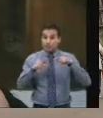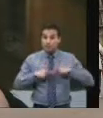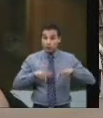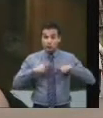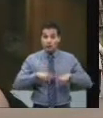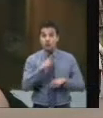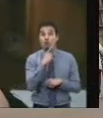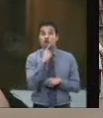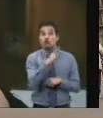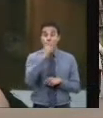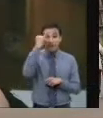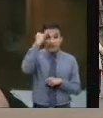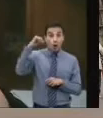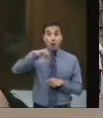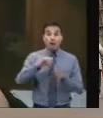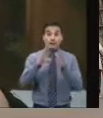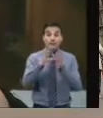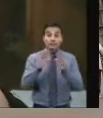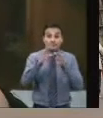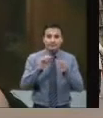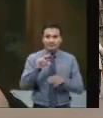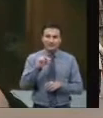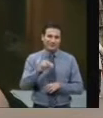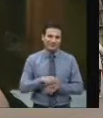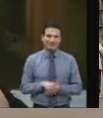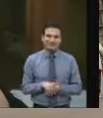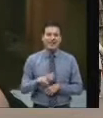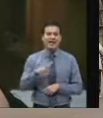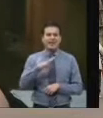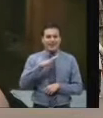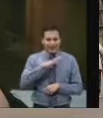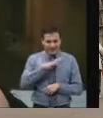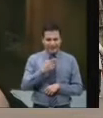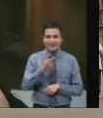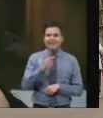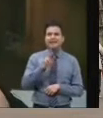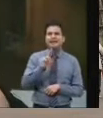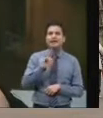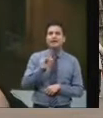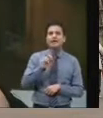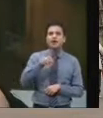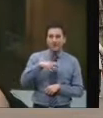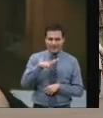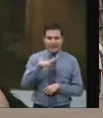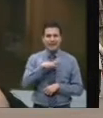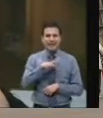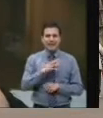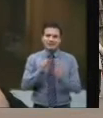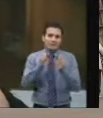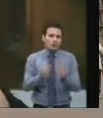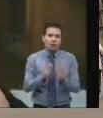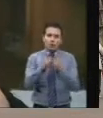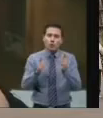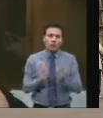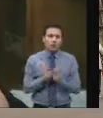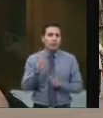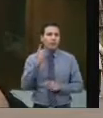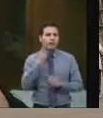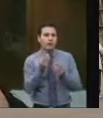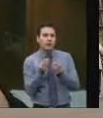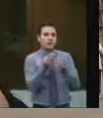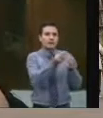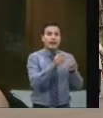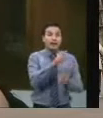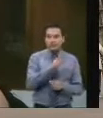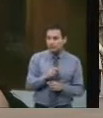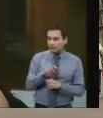de quienes las publican. Se advirtió la existencia de un guión que fue entregado a las y los ciudadanos famosos y o influencers para emitir